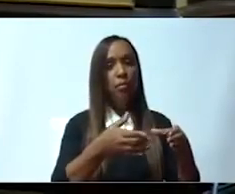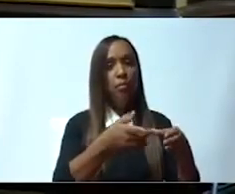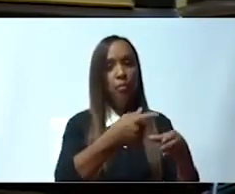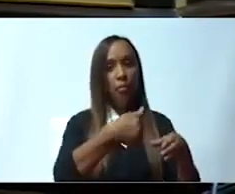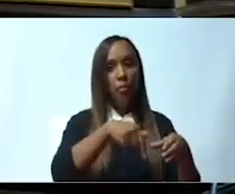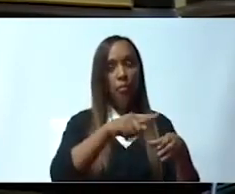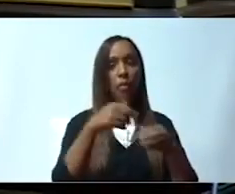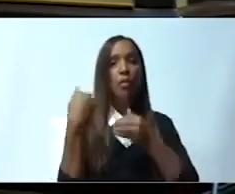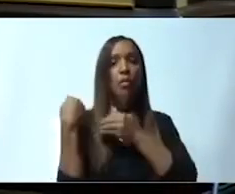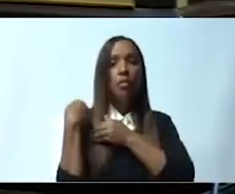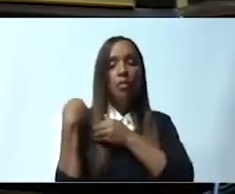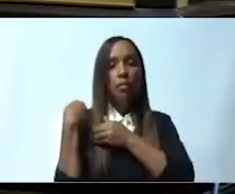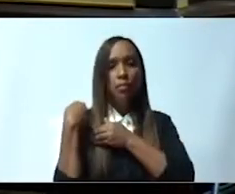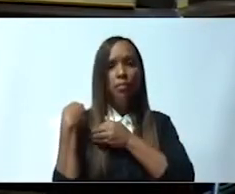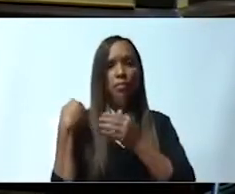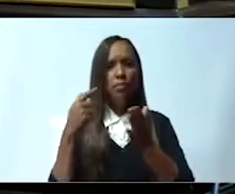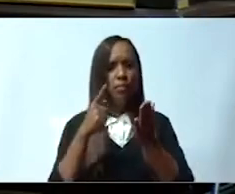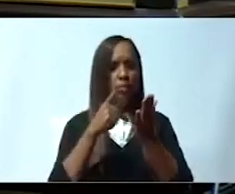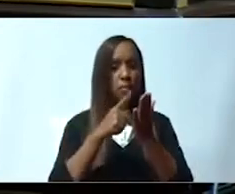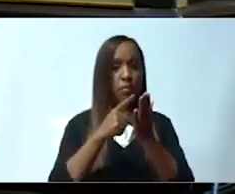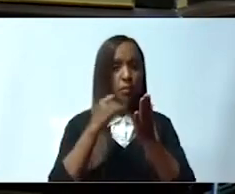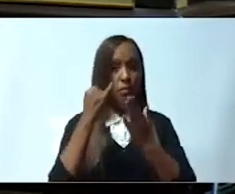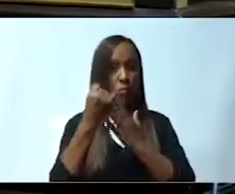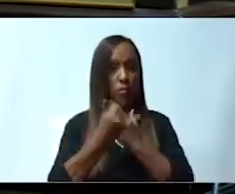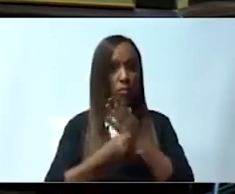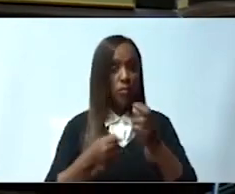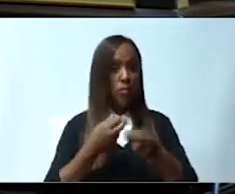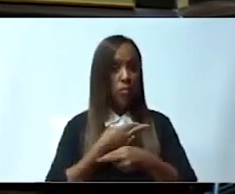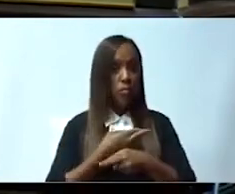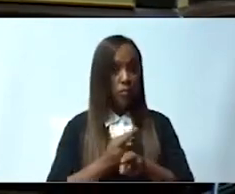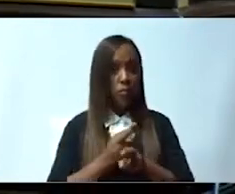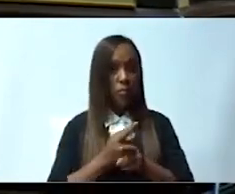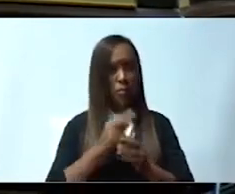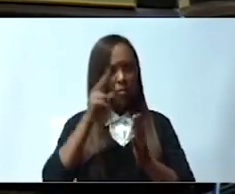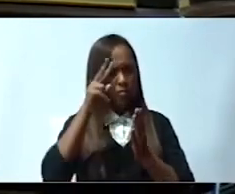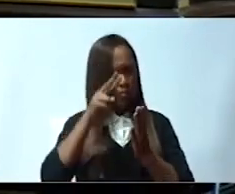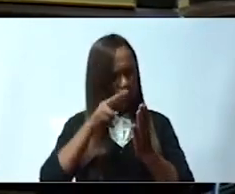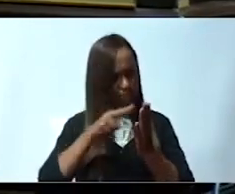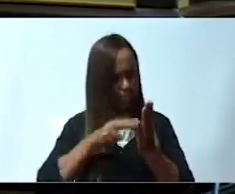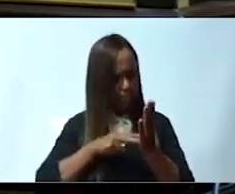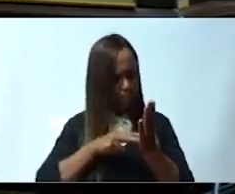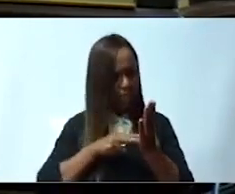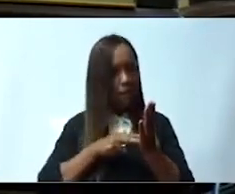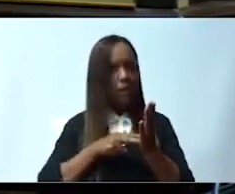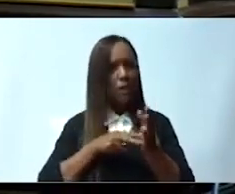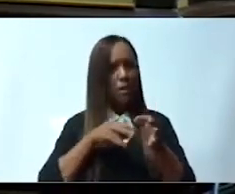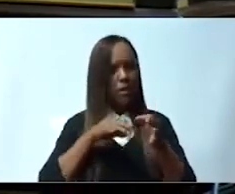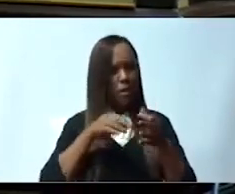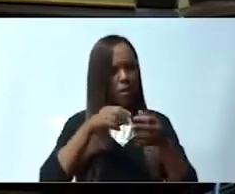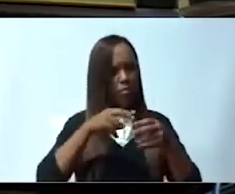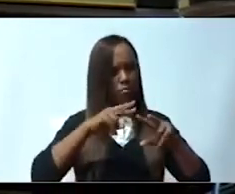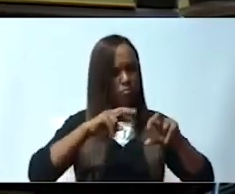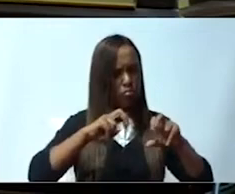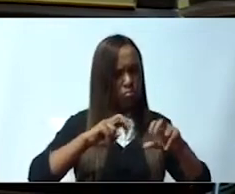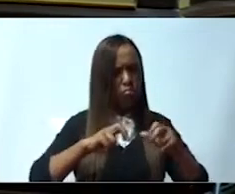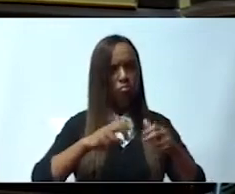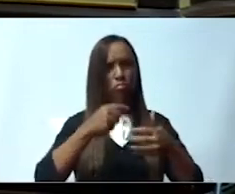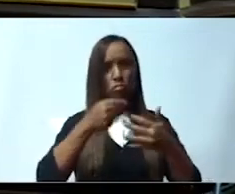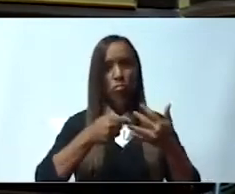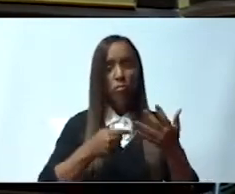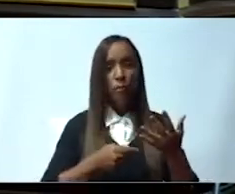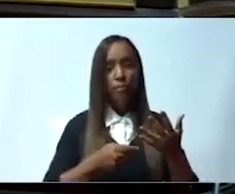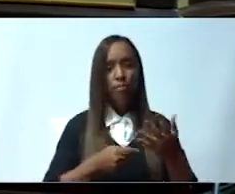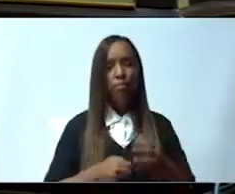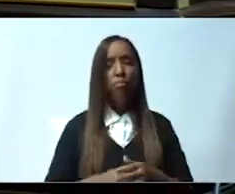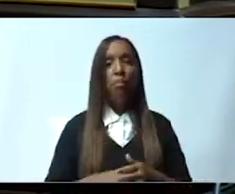esta iniciativa, que es un proyecto de resolución que no es vinculante, porque es solicitándole al